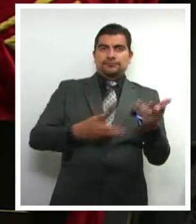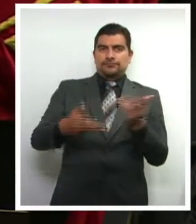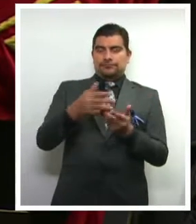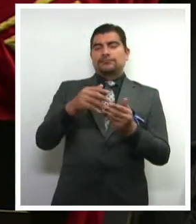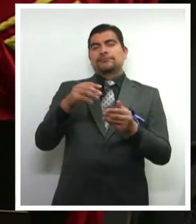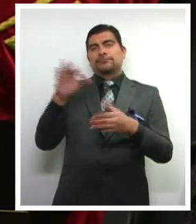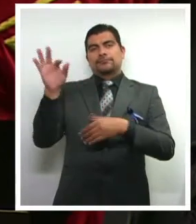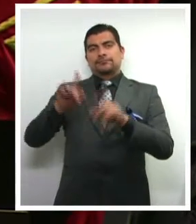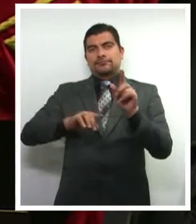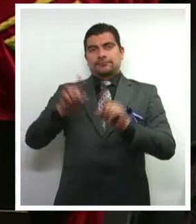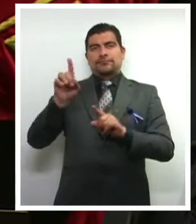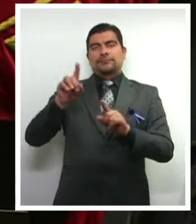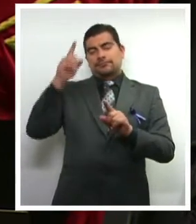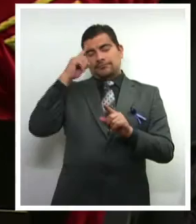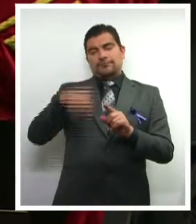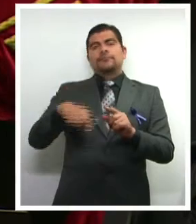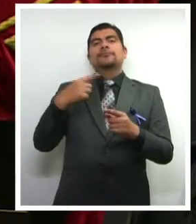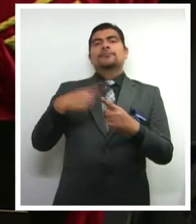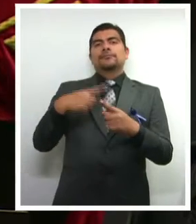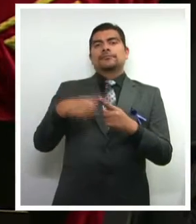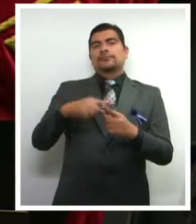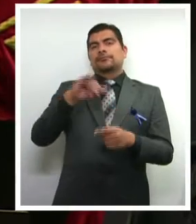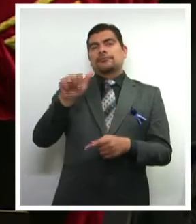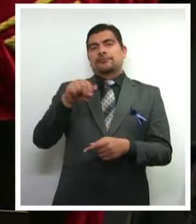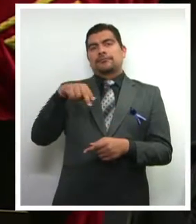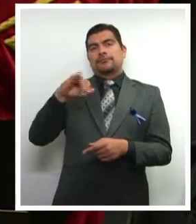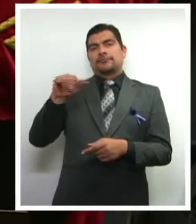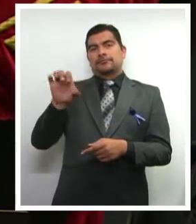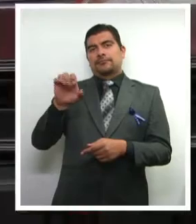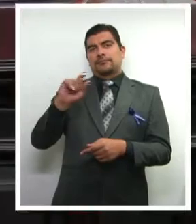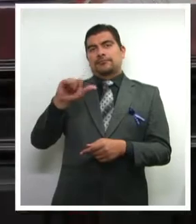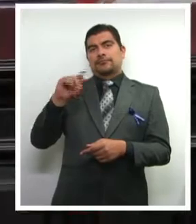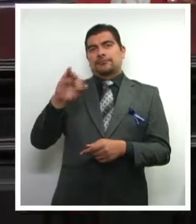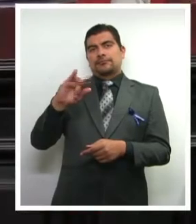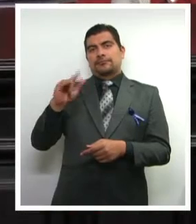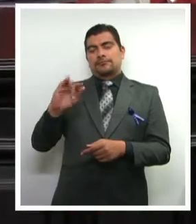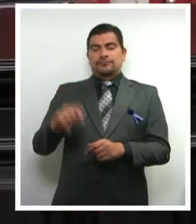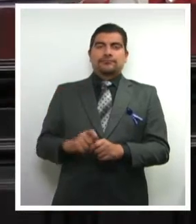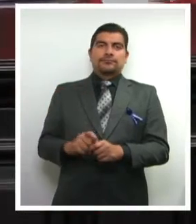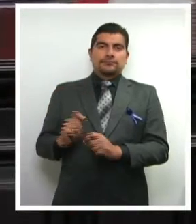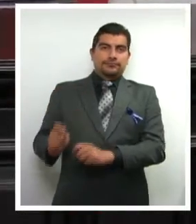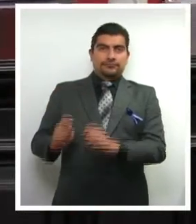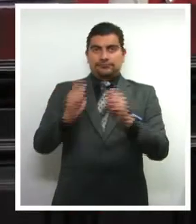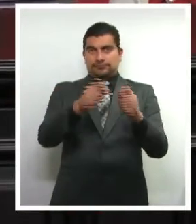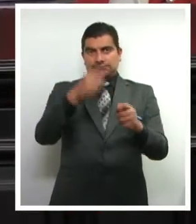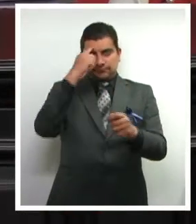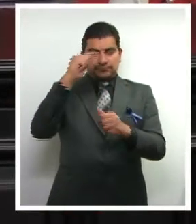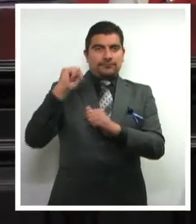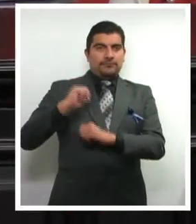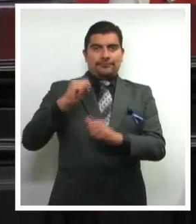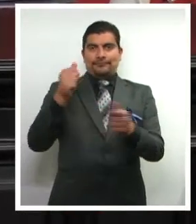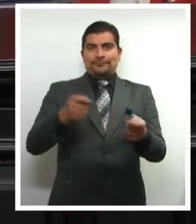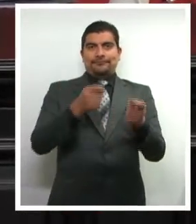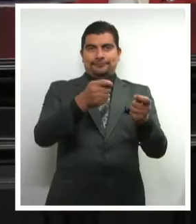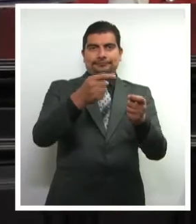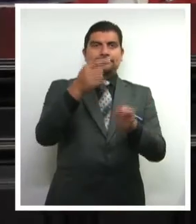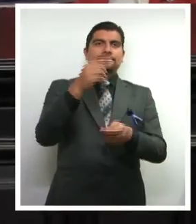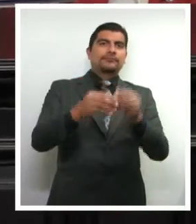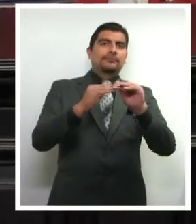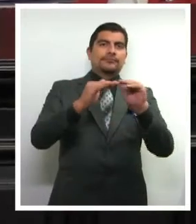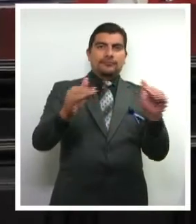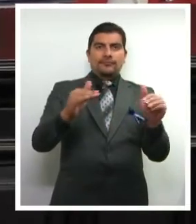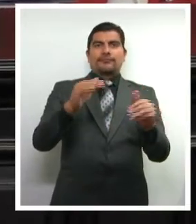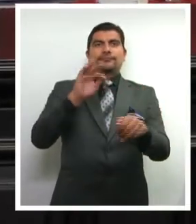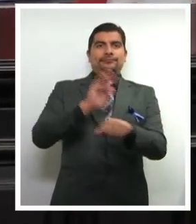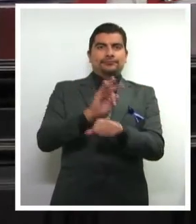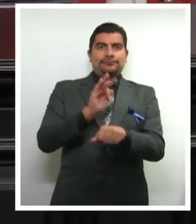Elecciones, presentada por Juan José López Gutiérrez. Túrnese a la Comisión de Poder Judicial, Procuración de Justicia,